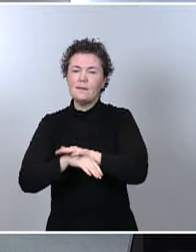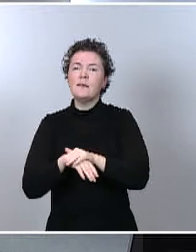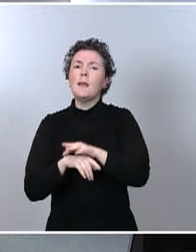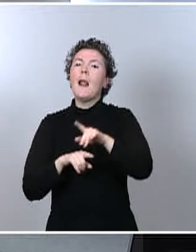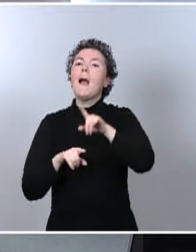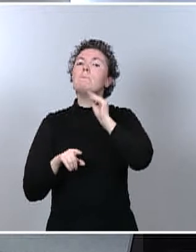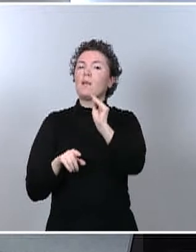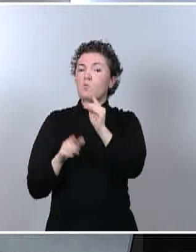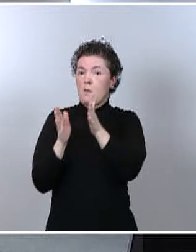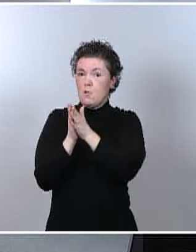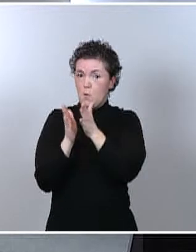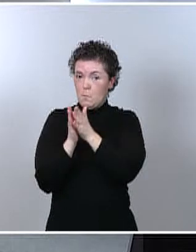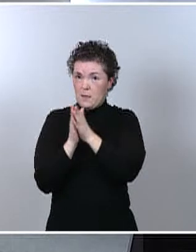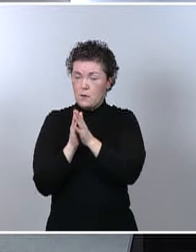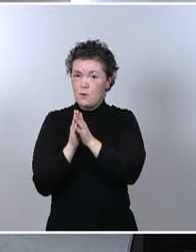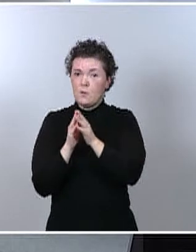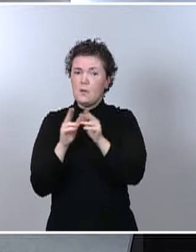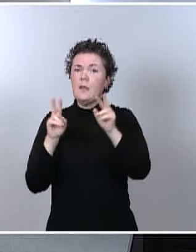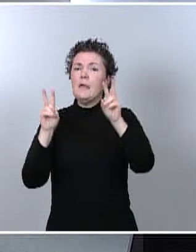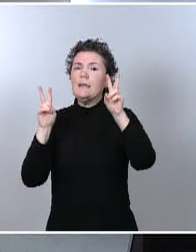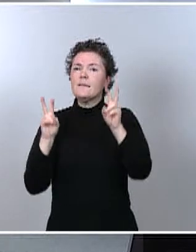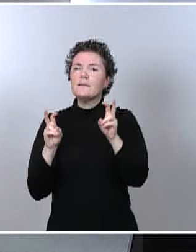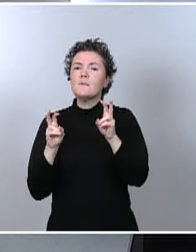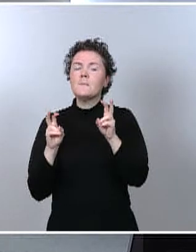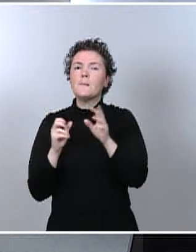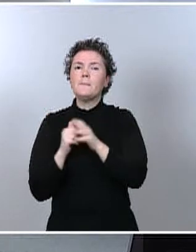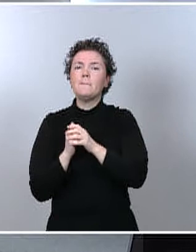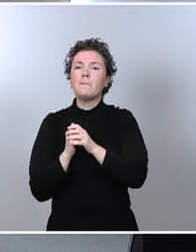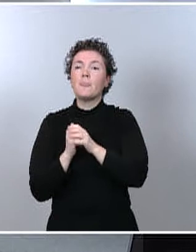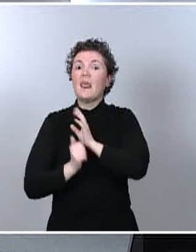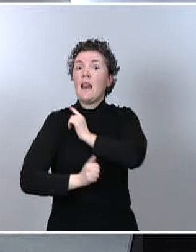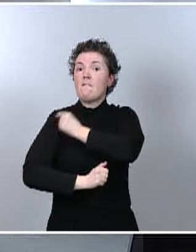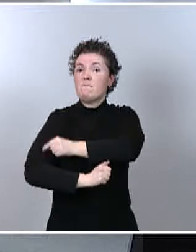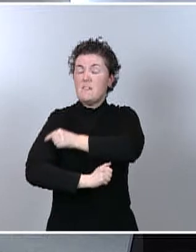Medicamento. Antonio Delgado, de Datavista.